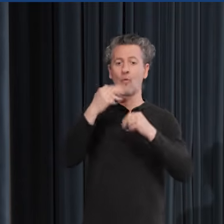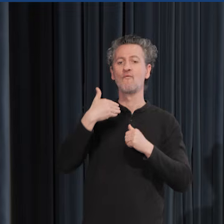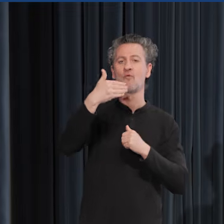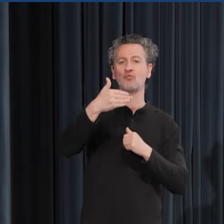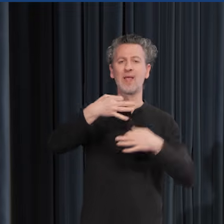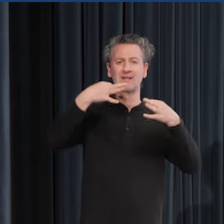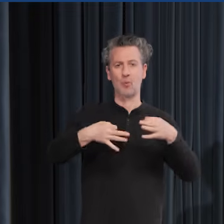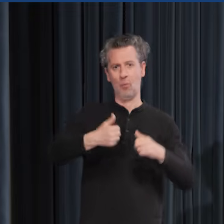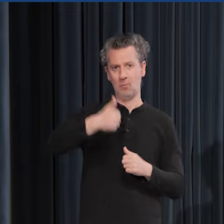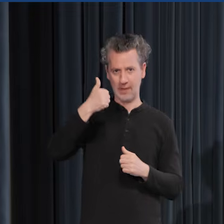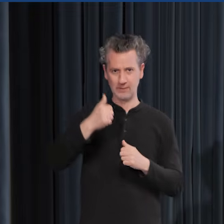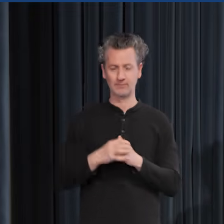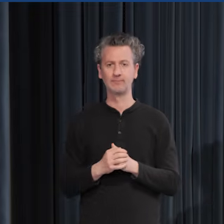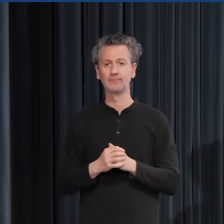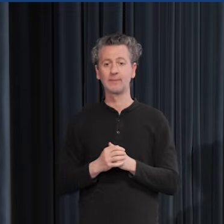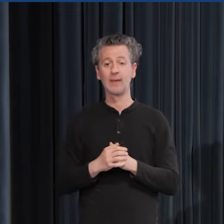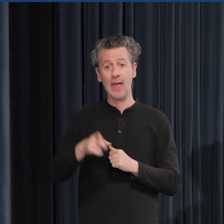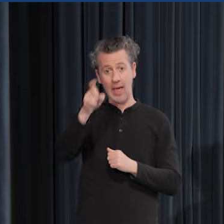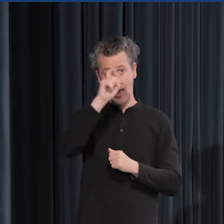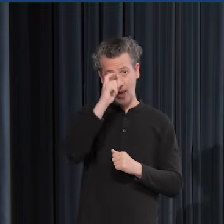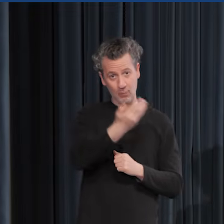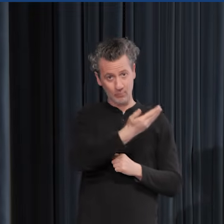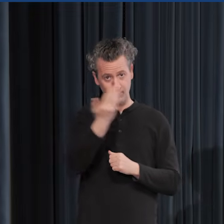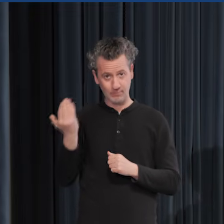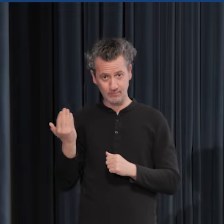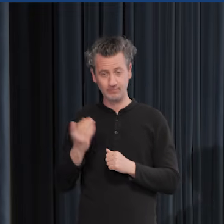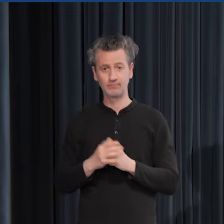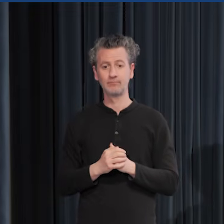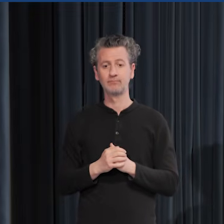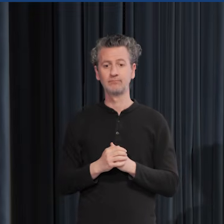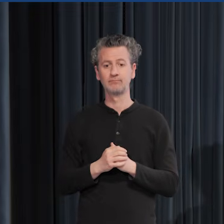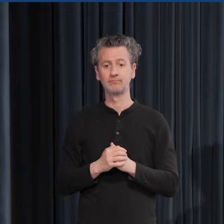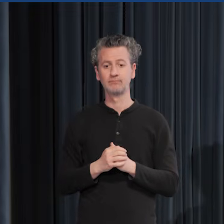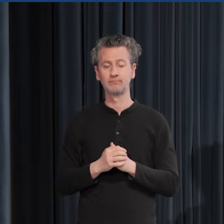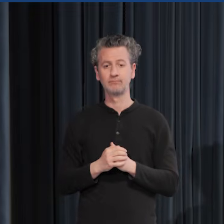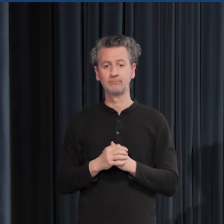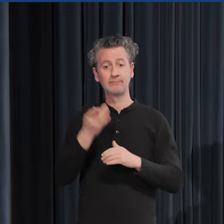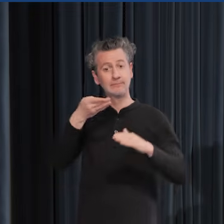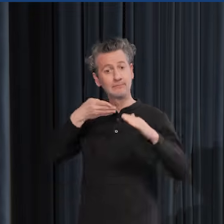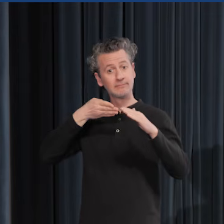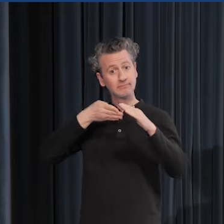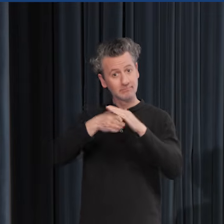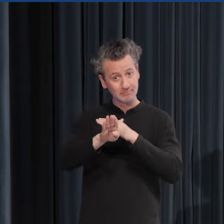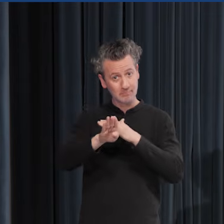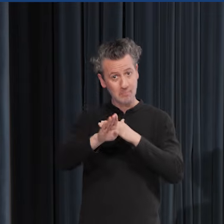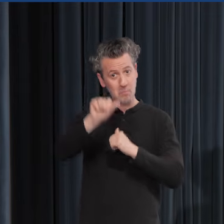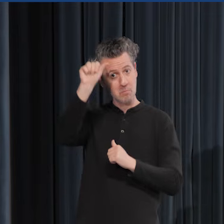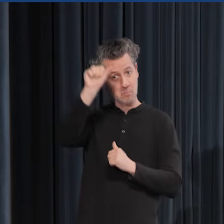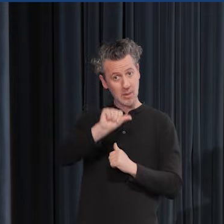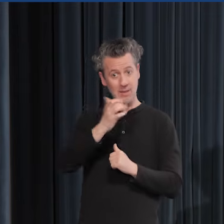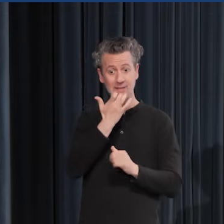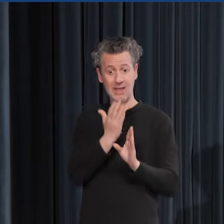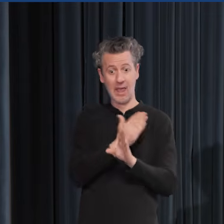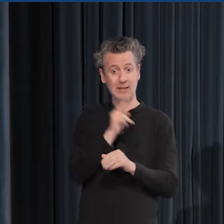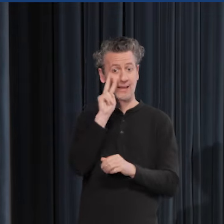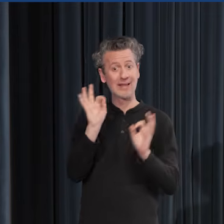seguro. Quiero recordarles que tienen disponible el acceso a la película, si no la han podido